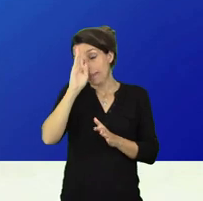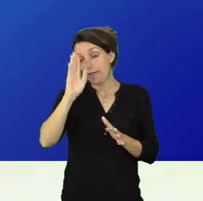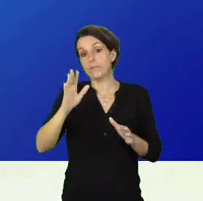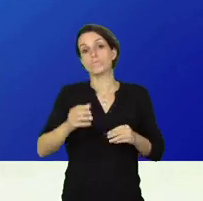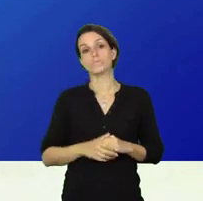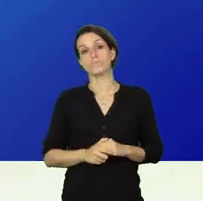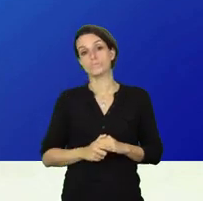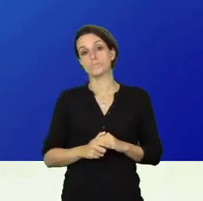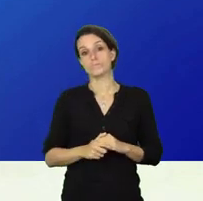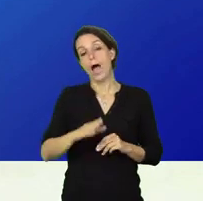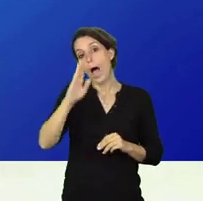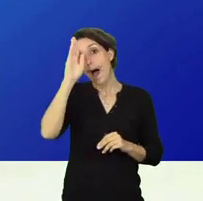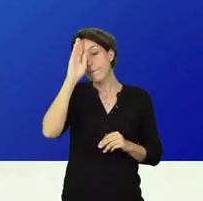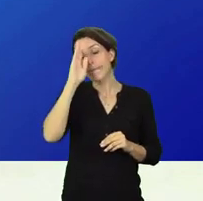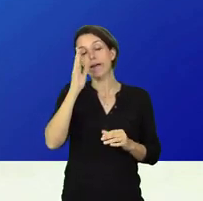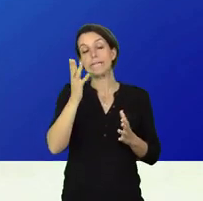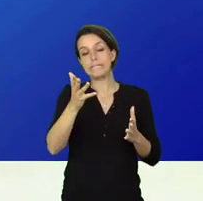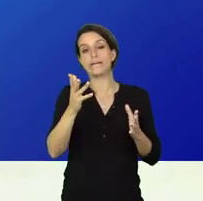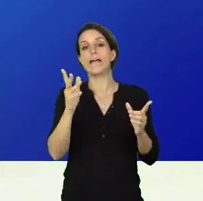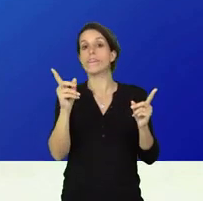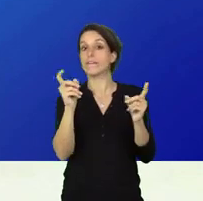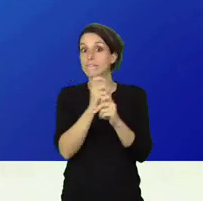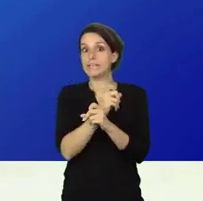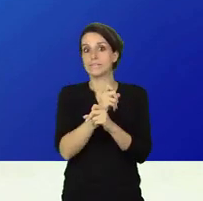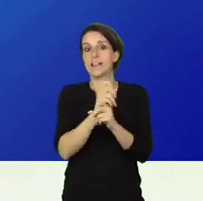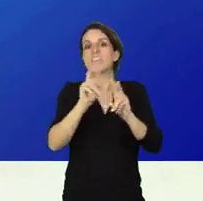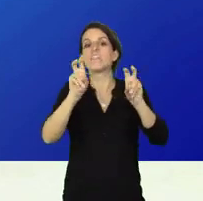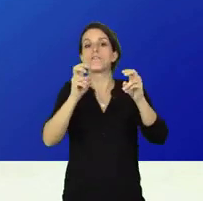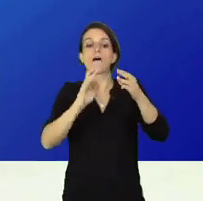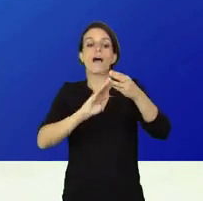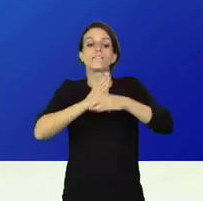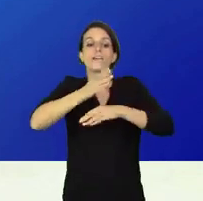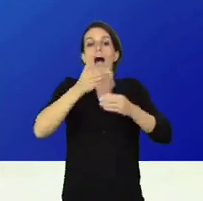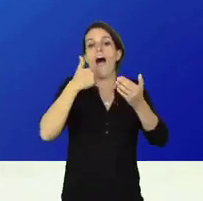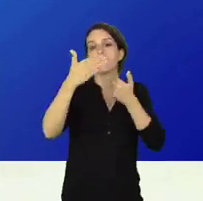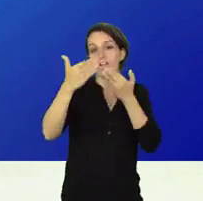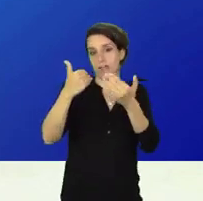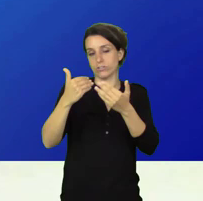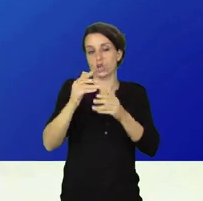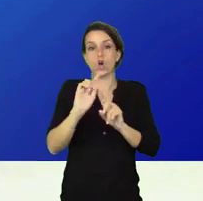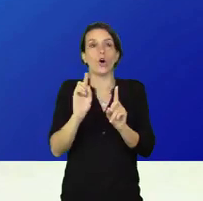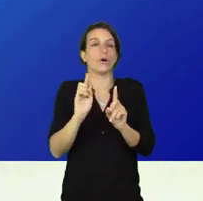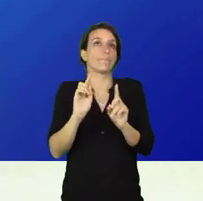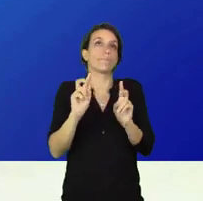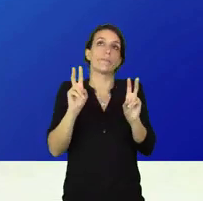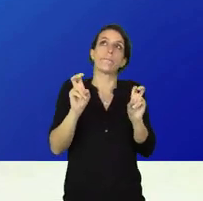ver con que es difícil instalar este tema, no es un tema,